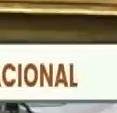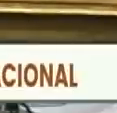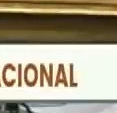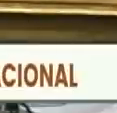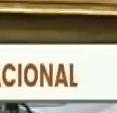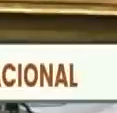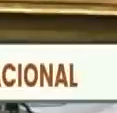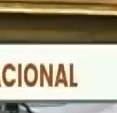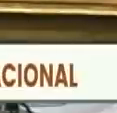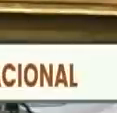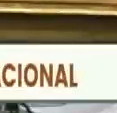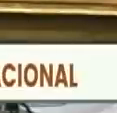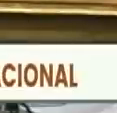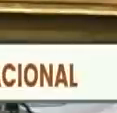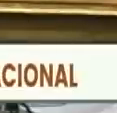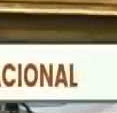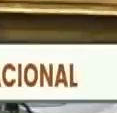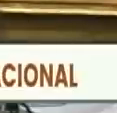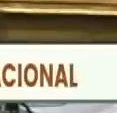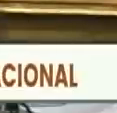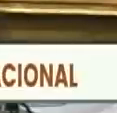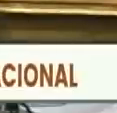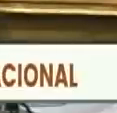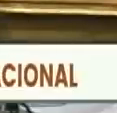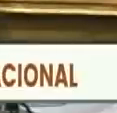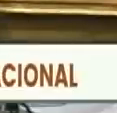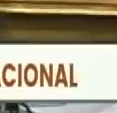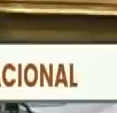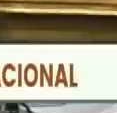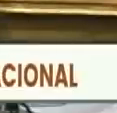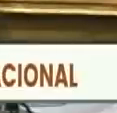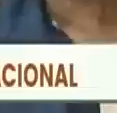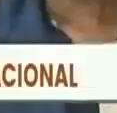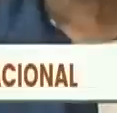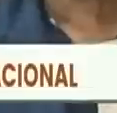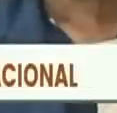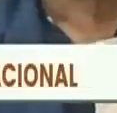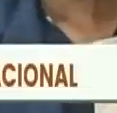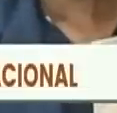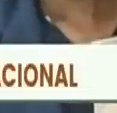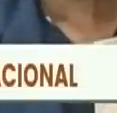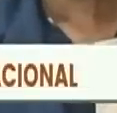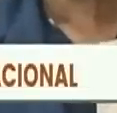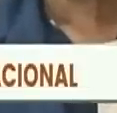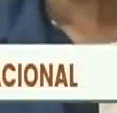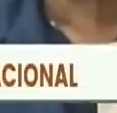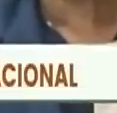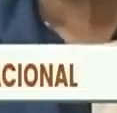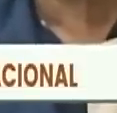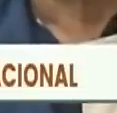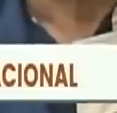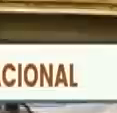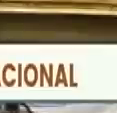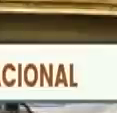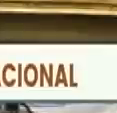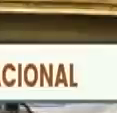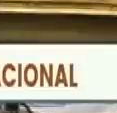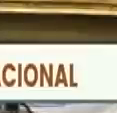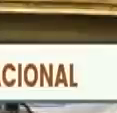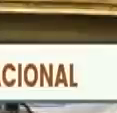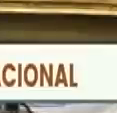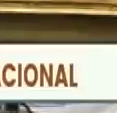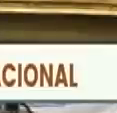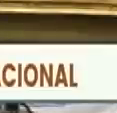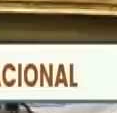reconocer. La única elección que hubieran podido reconocer es una elección que realizara, o que